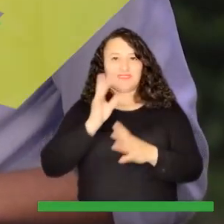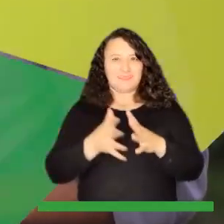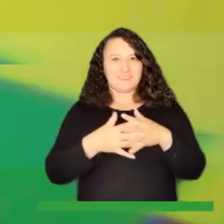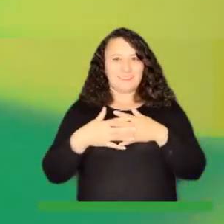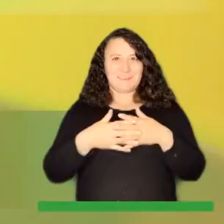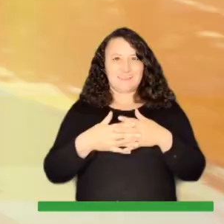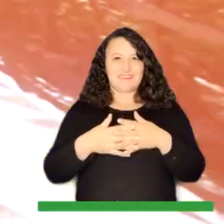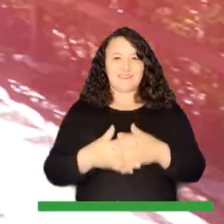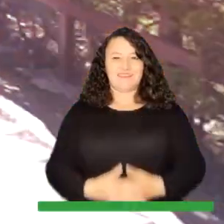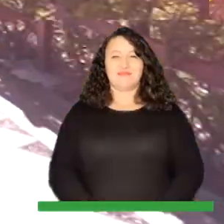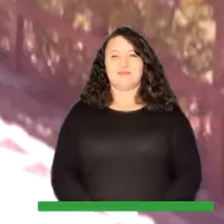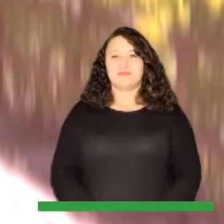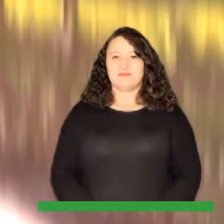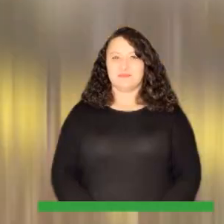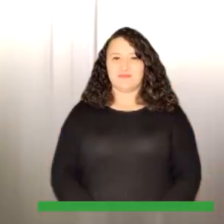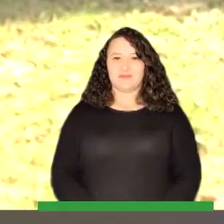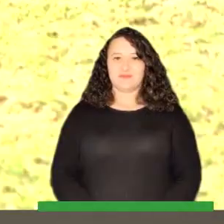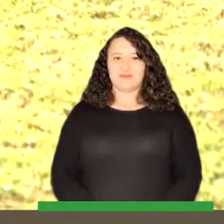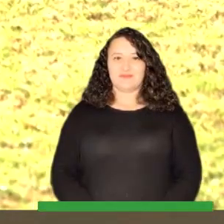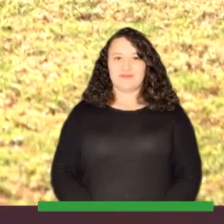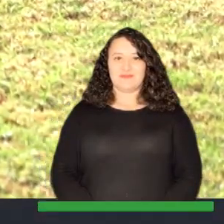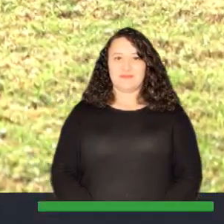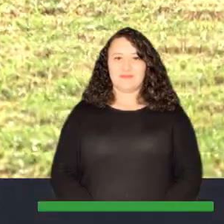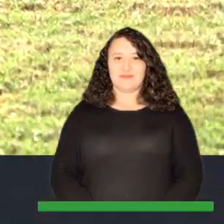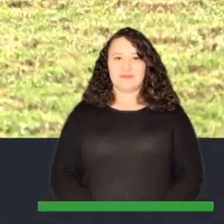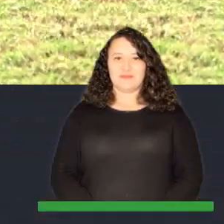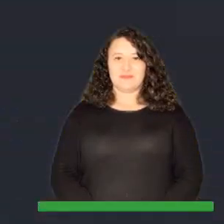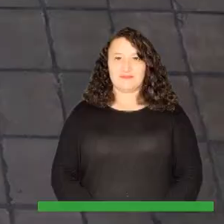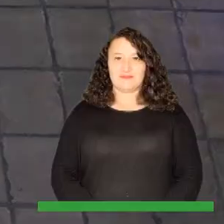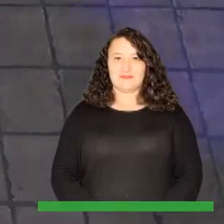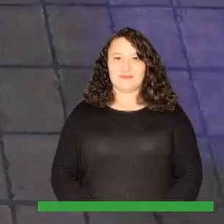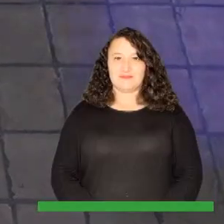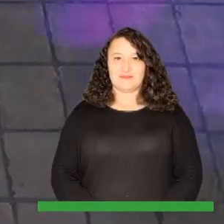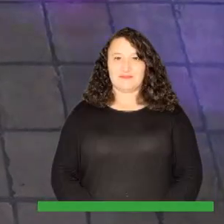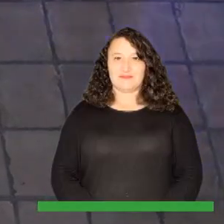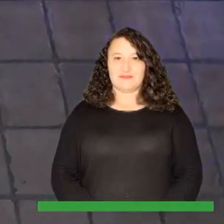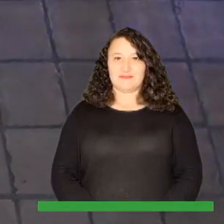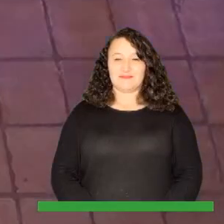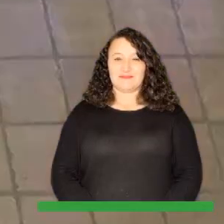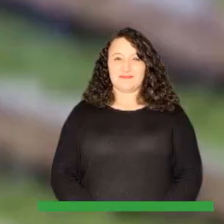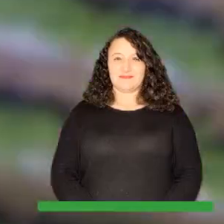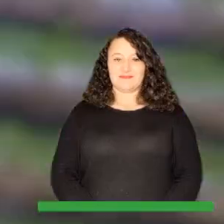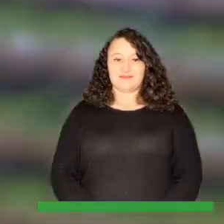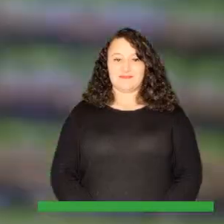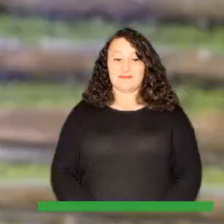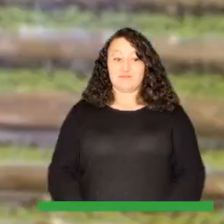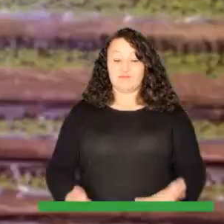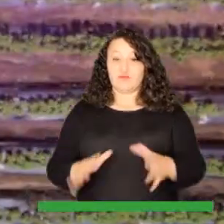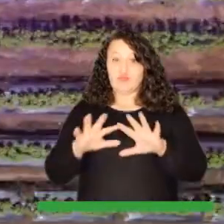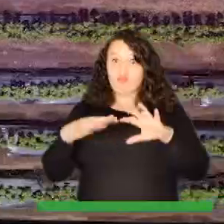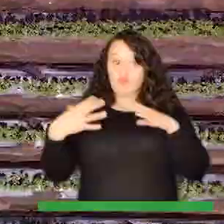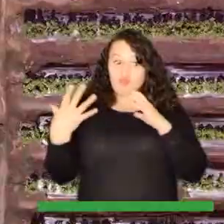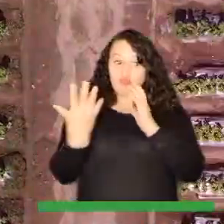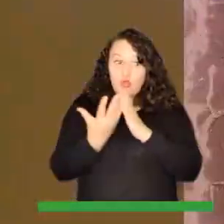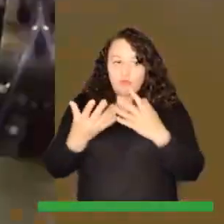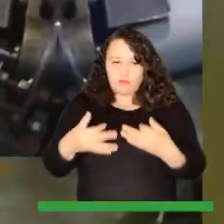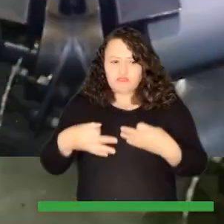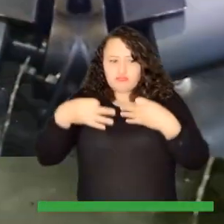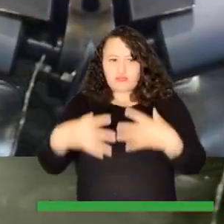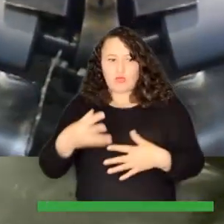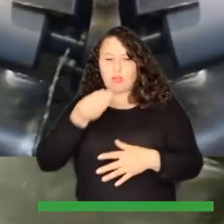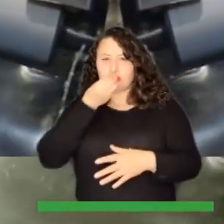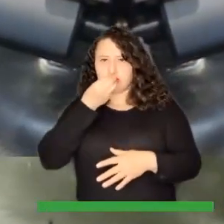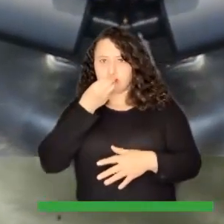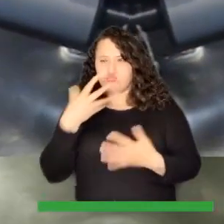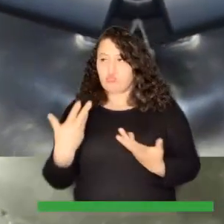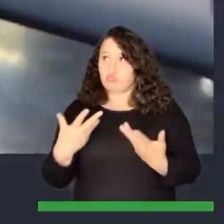Unidos. En un mundo donde la seguridad alimentaria se convierte en